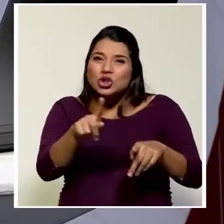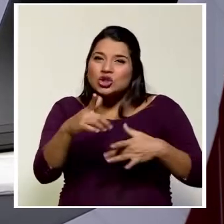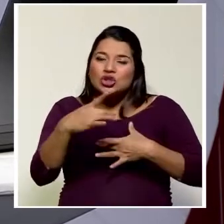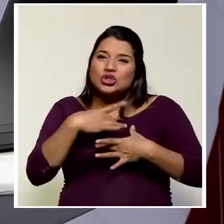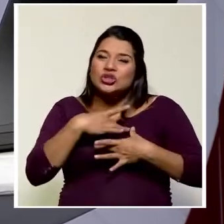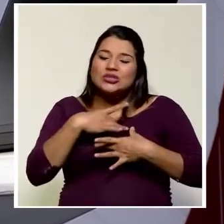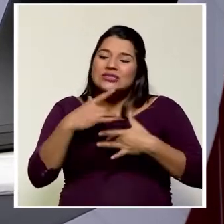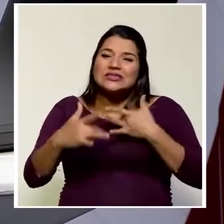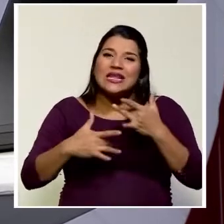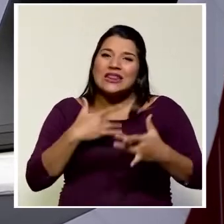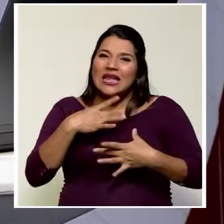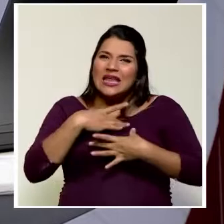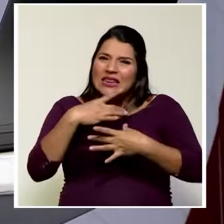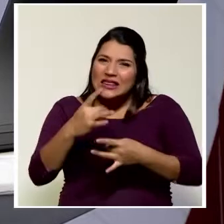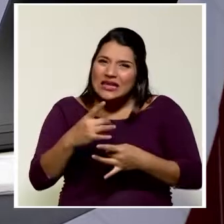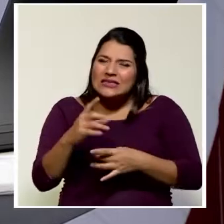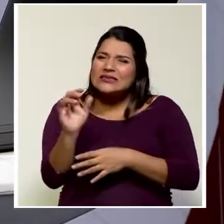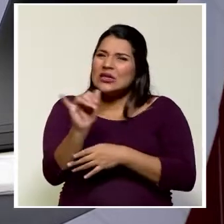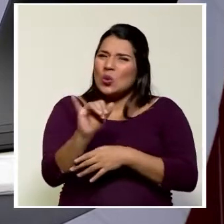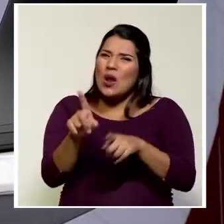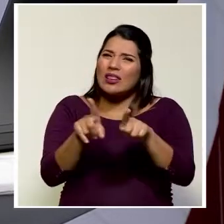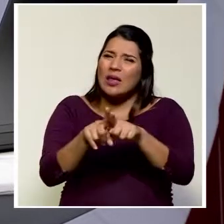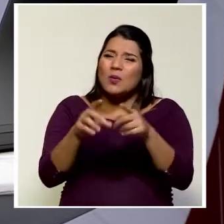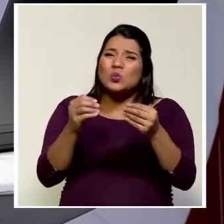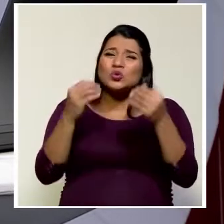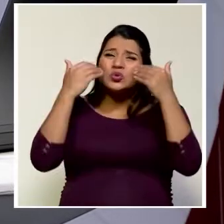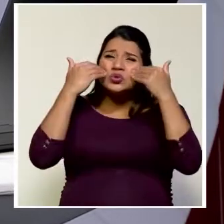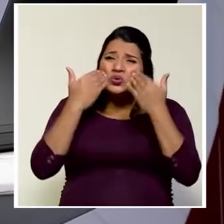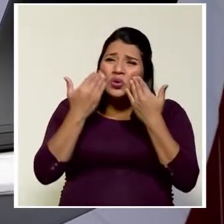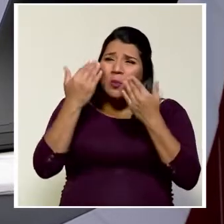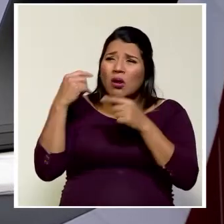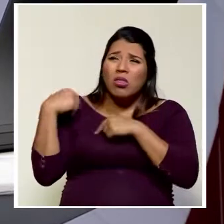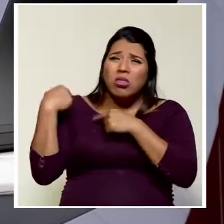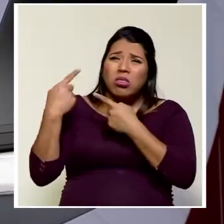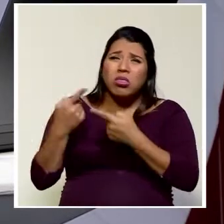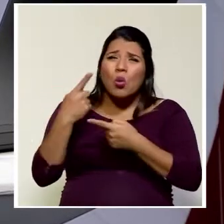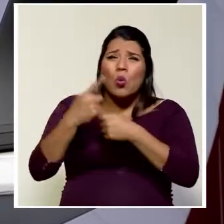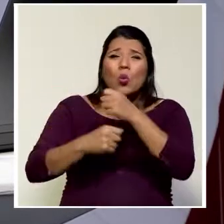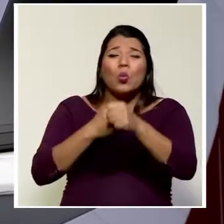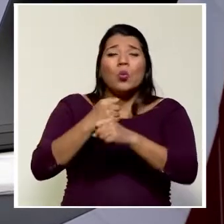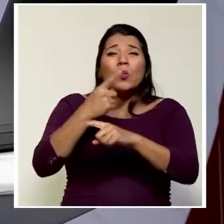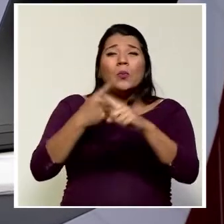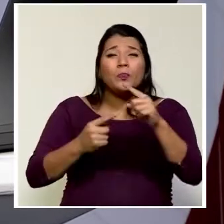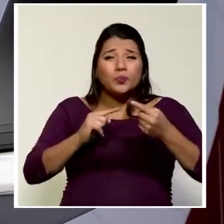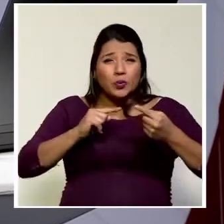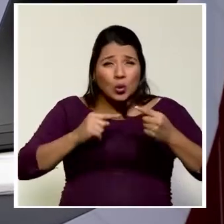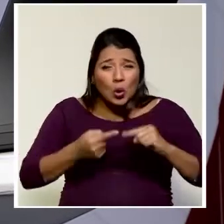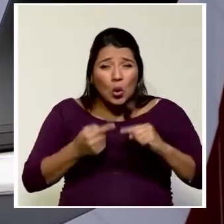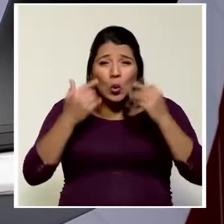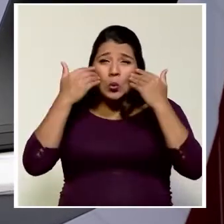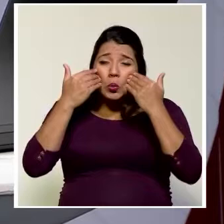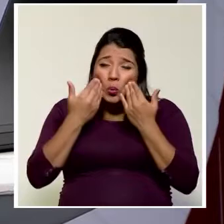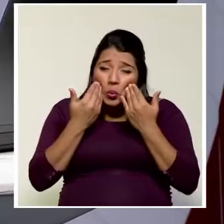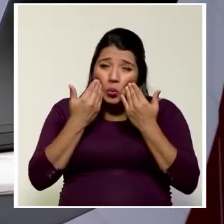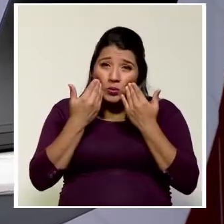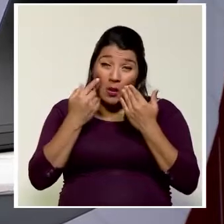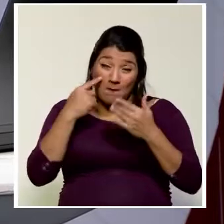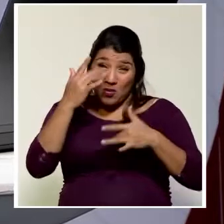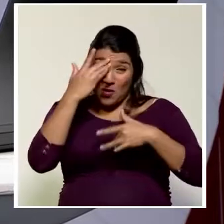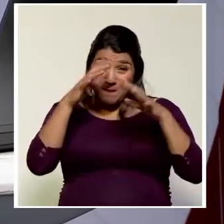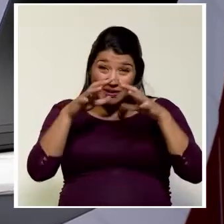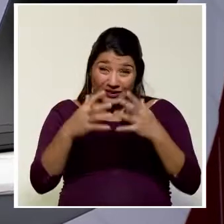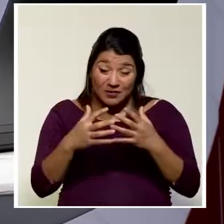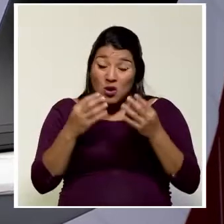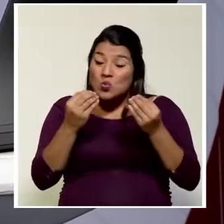tristeza, porque ha sido un año y medio de dolor, luto literalmente, y de afectación económica